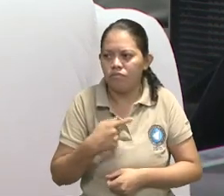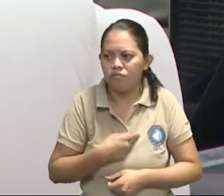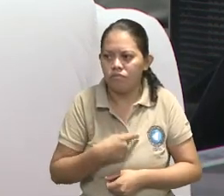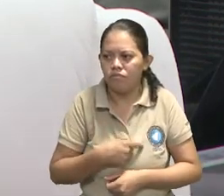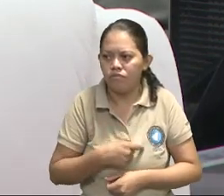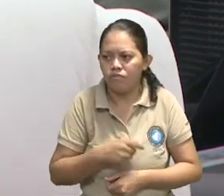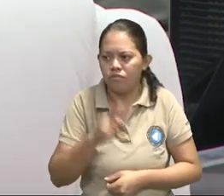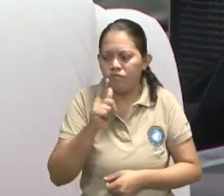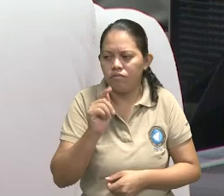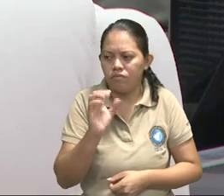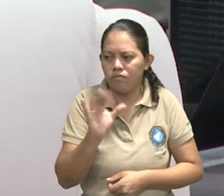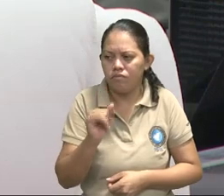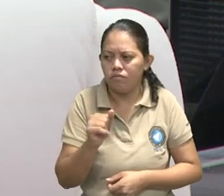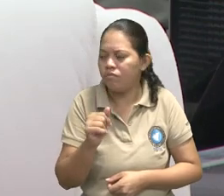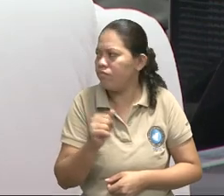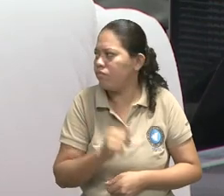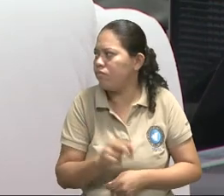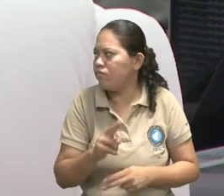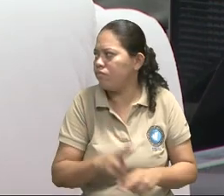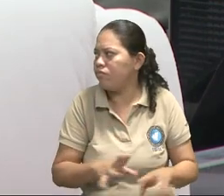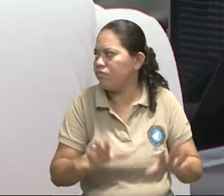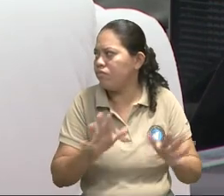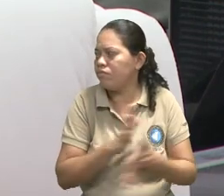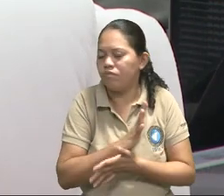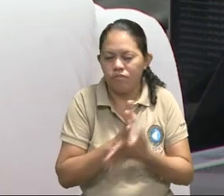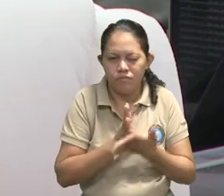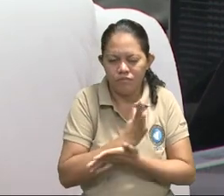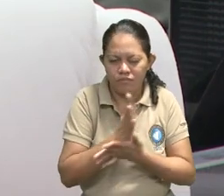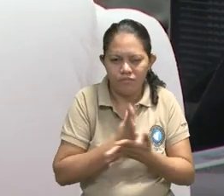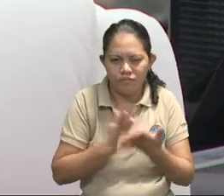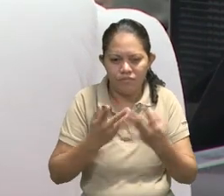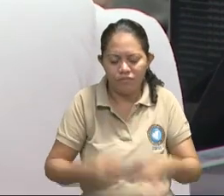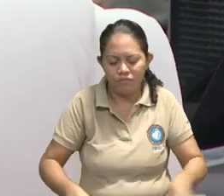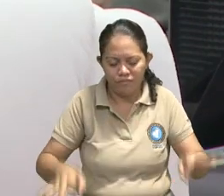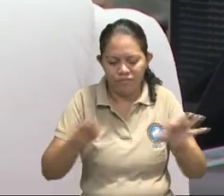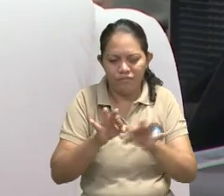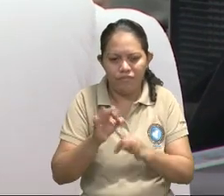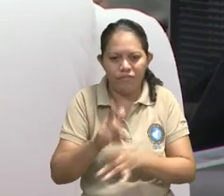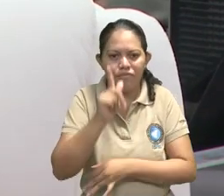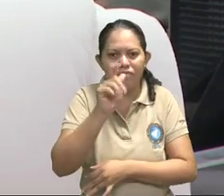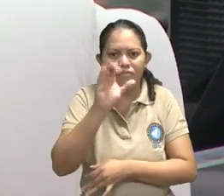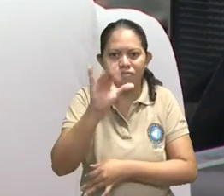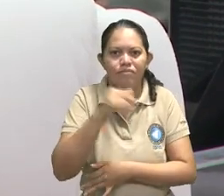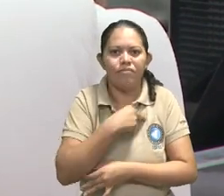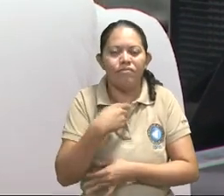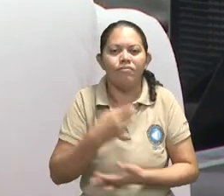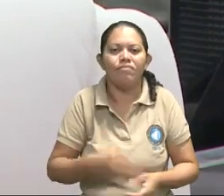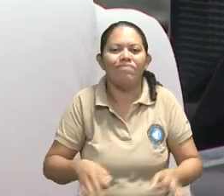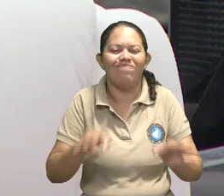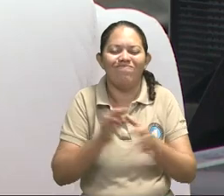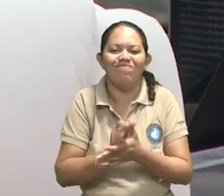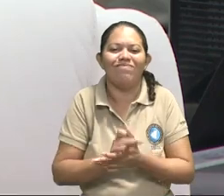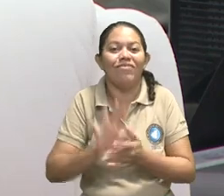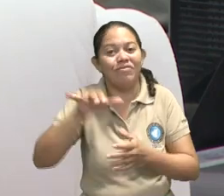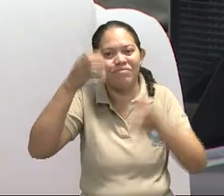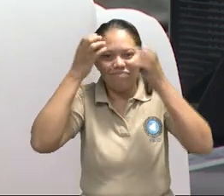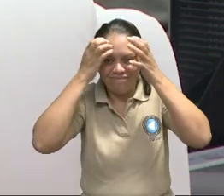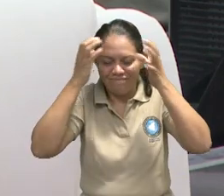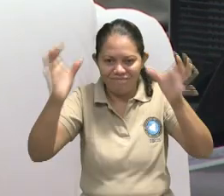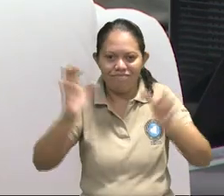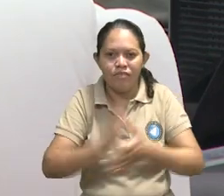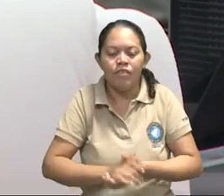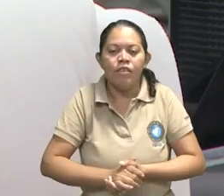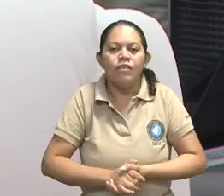las instituciones del sector público. Al igual que Telcor, hay muchas otras